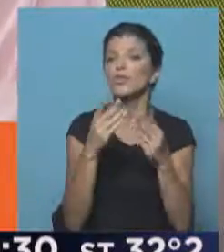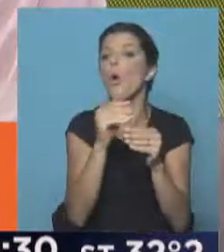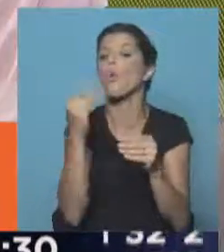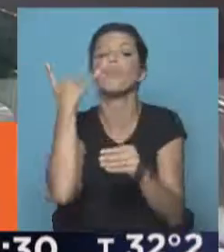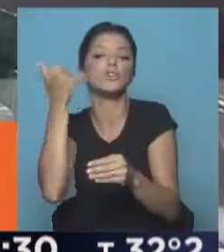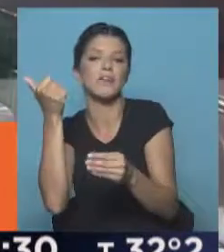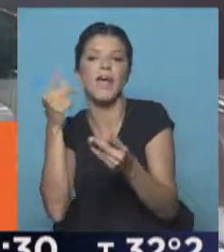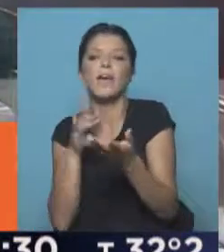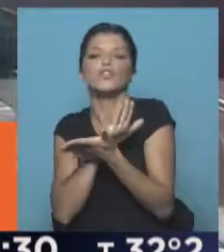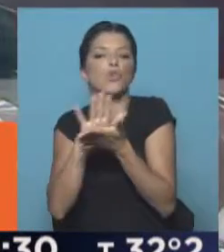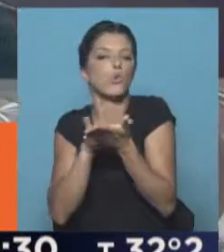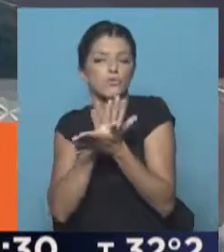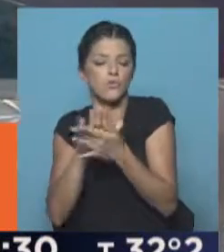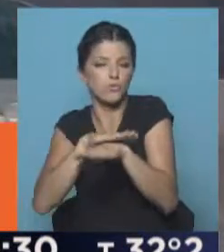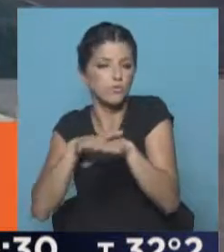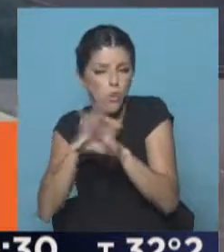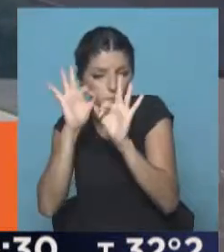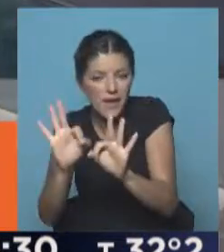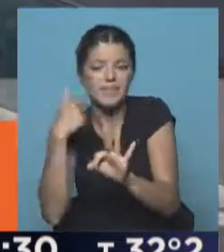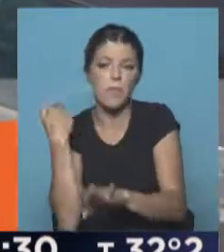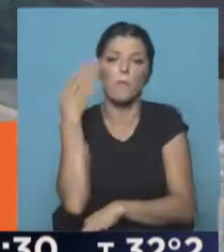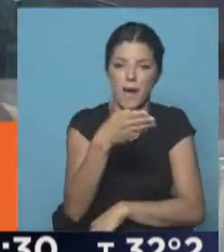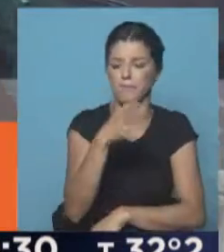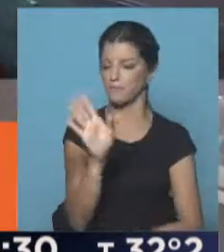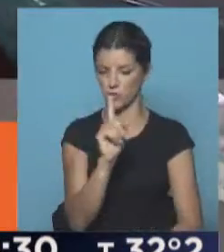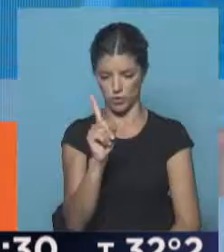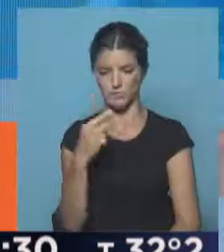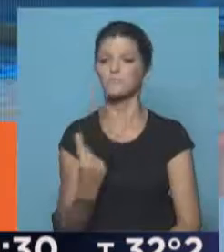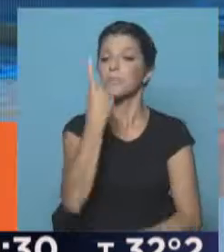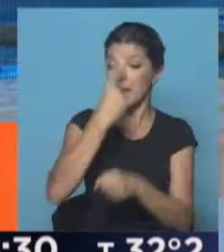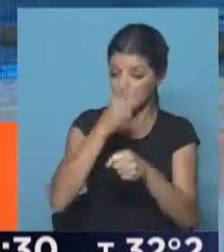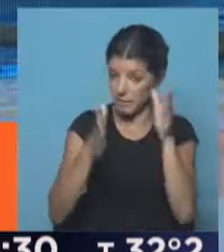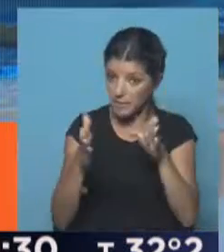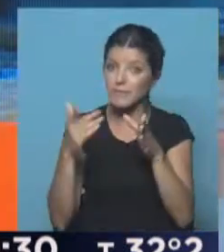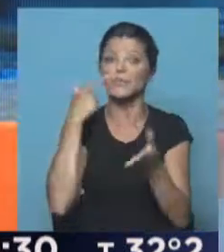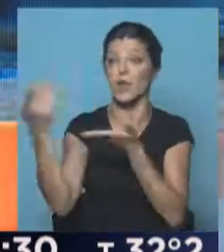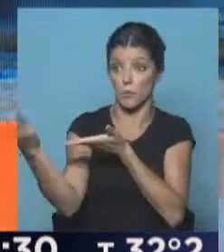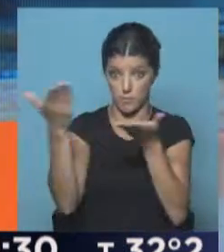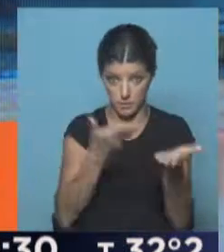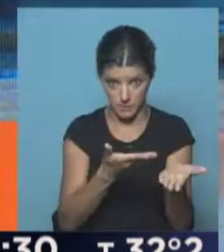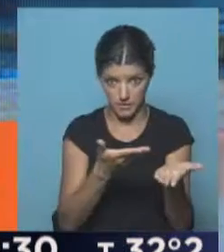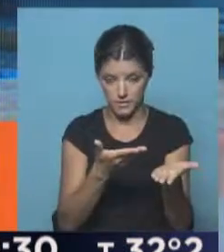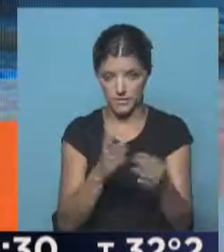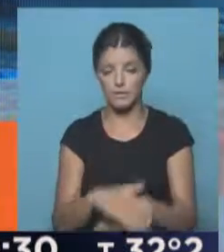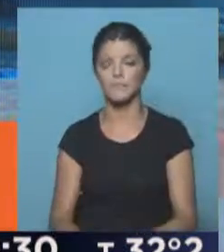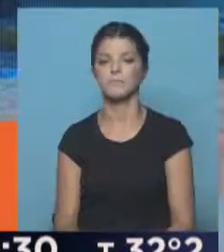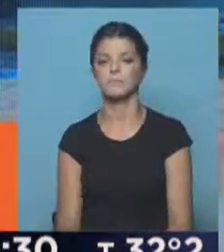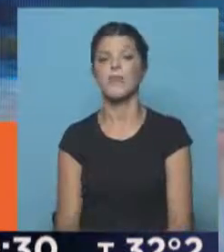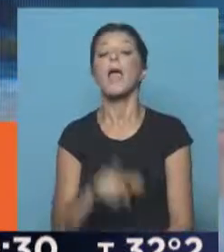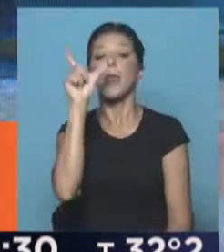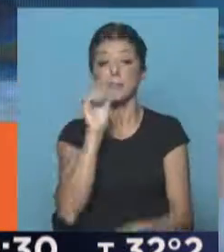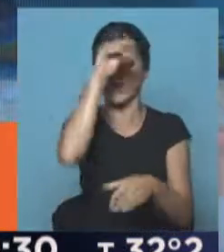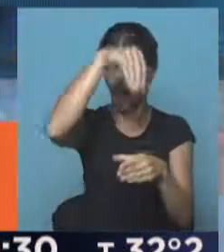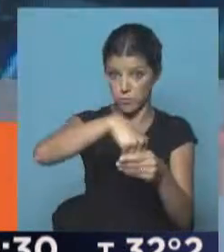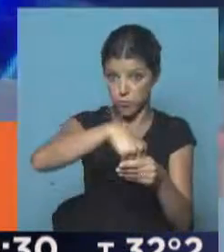no es el primer paso donde llega hay una etapa de admisión y esa etapa de admisión hace que la persona quede en el centro de